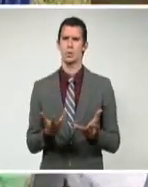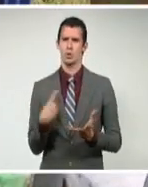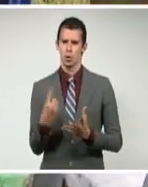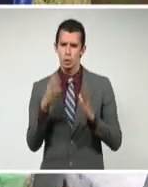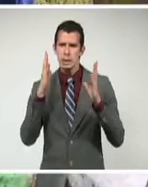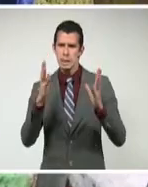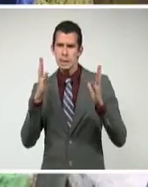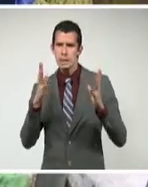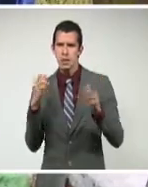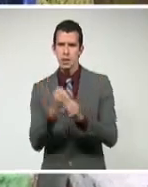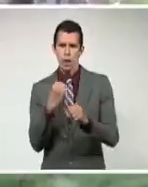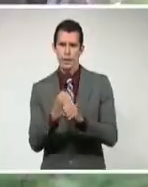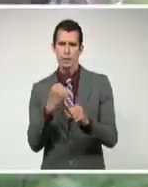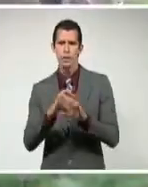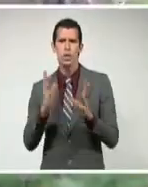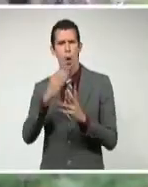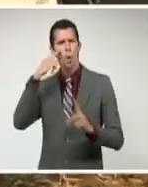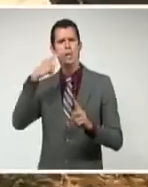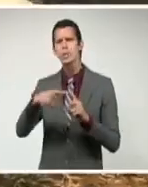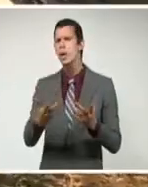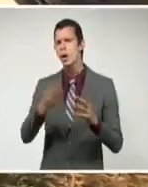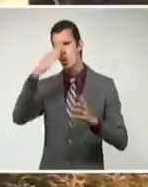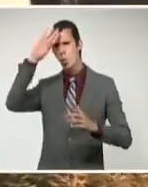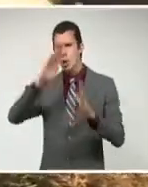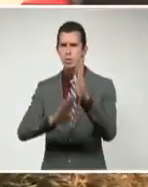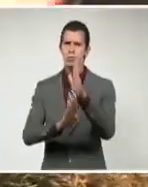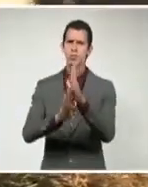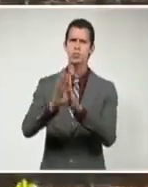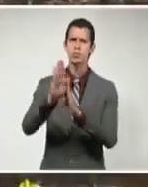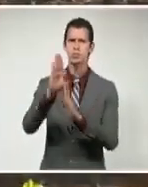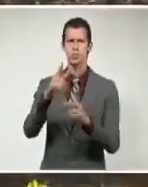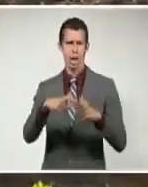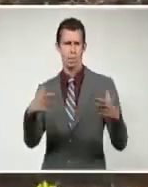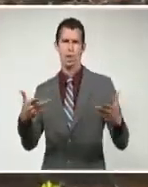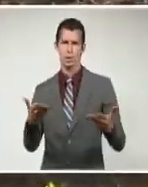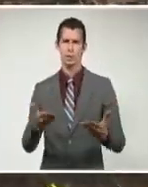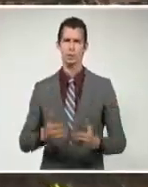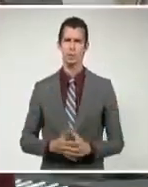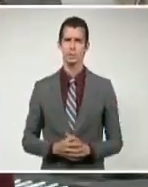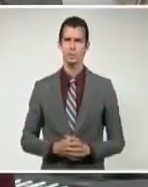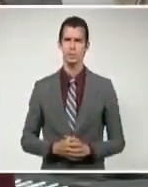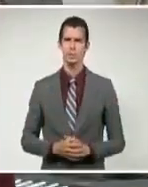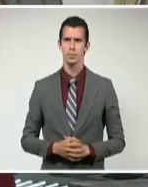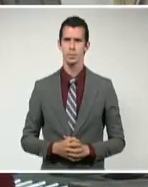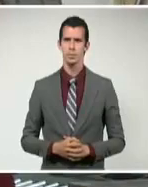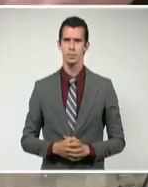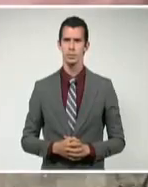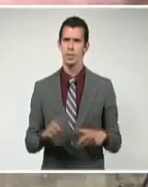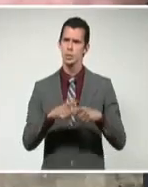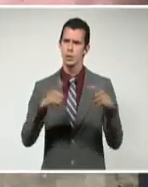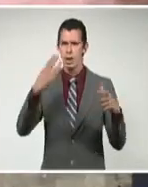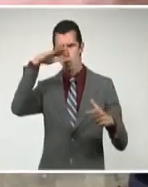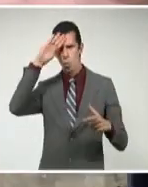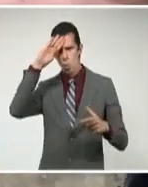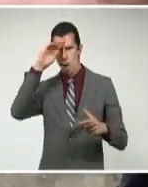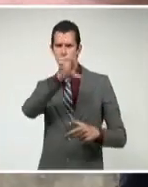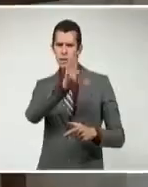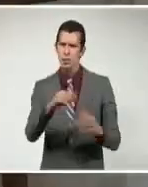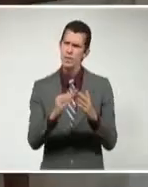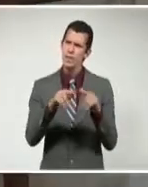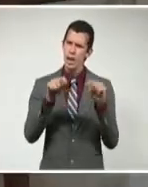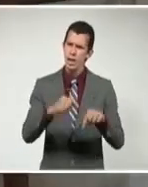permitirán consolidar nuestro socialismo, también la mayoría de los cubanos trabaja y lucha por ser mejores. Esto lo